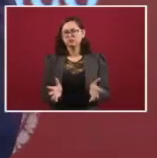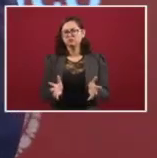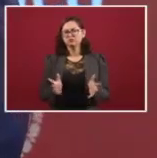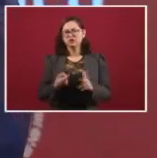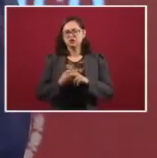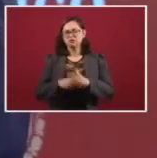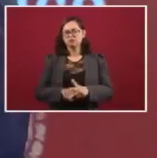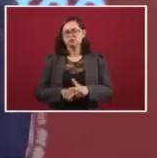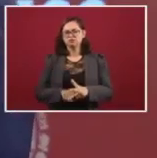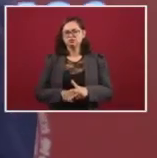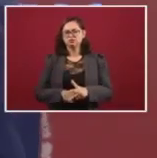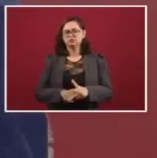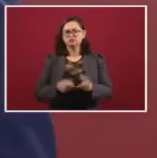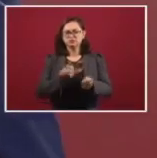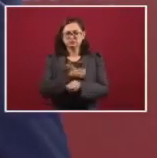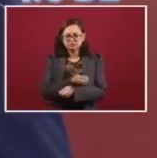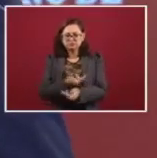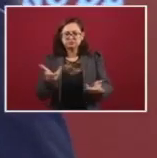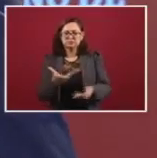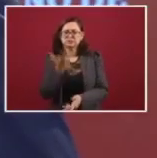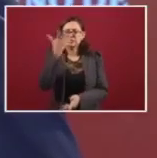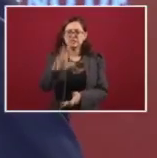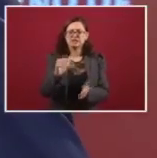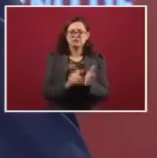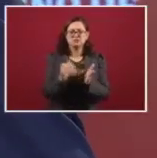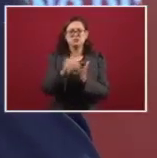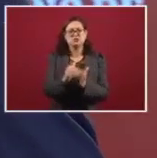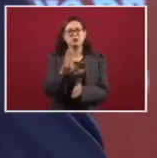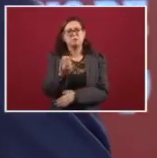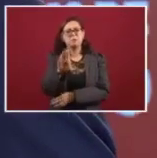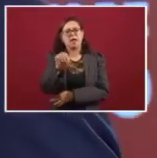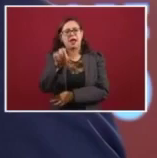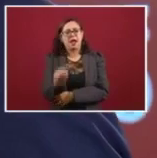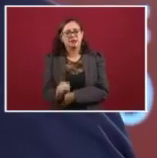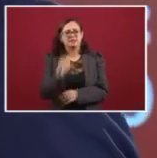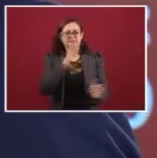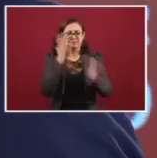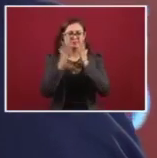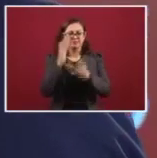entregando cerca de 10 millones de becas.